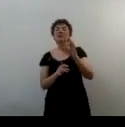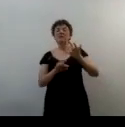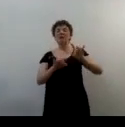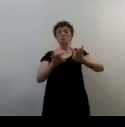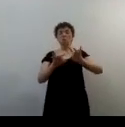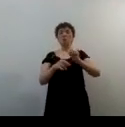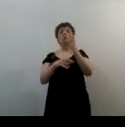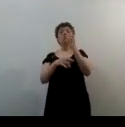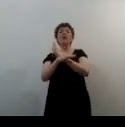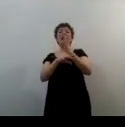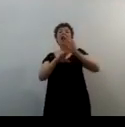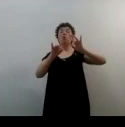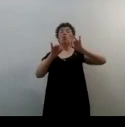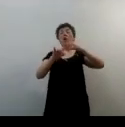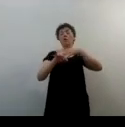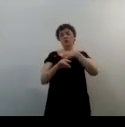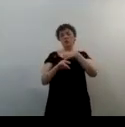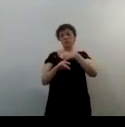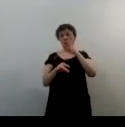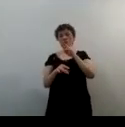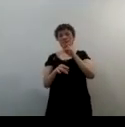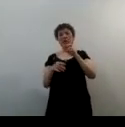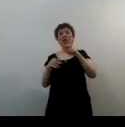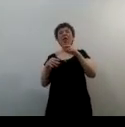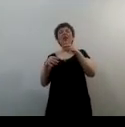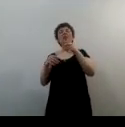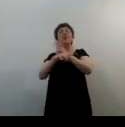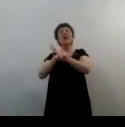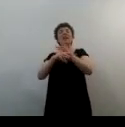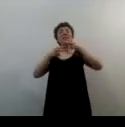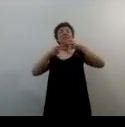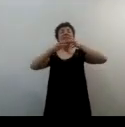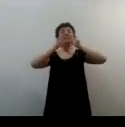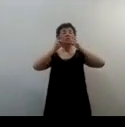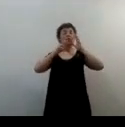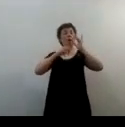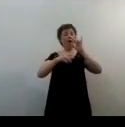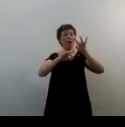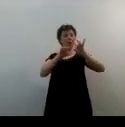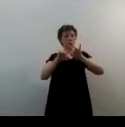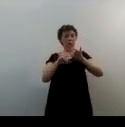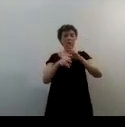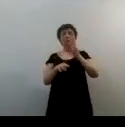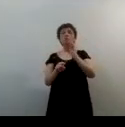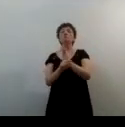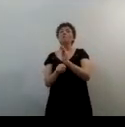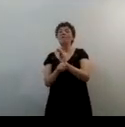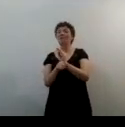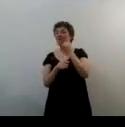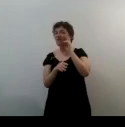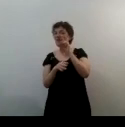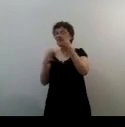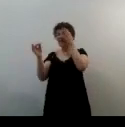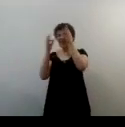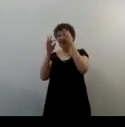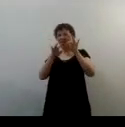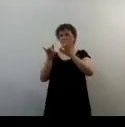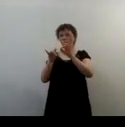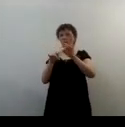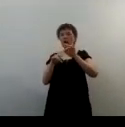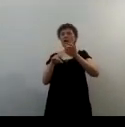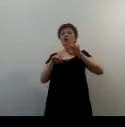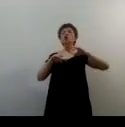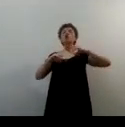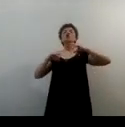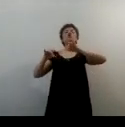Y como veis, estos cereales de desayuno lo llevan. Entonces, a eso me refiero con ese detalle, esos detalles del azúcar, el sodio y la grasa saturada